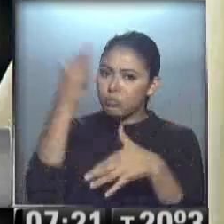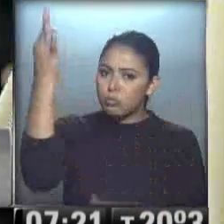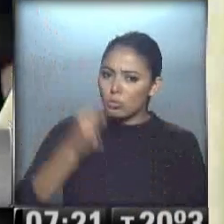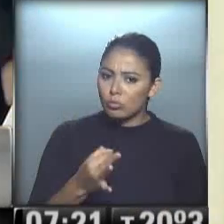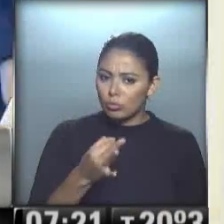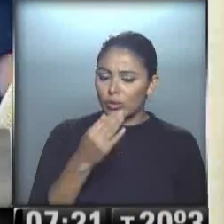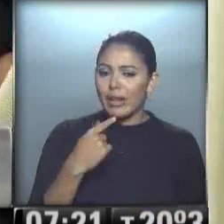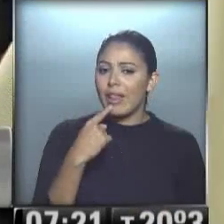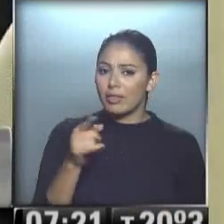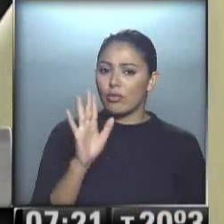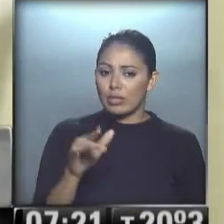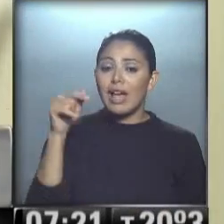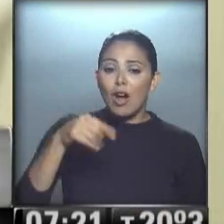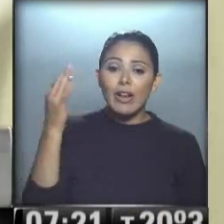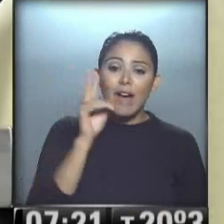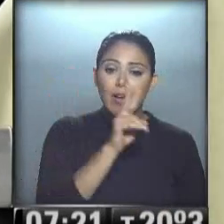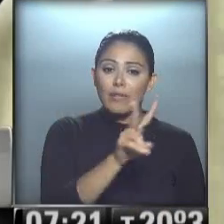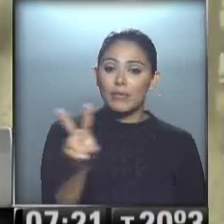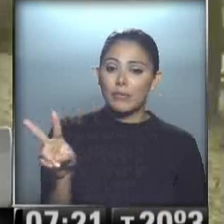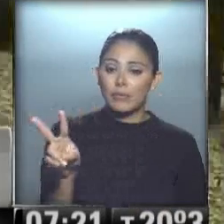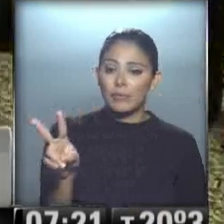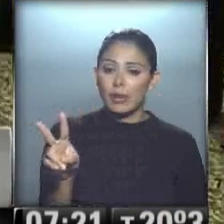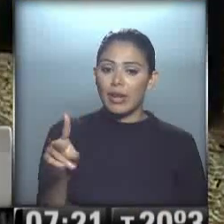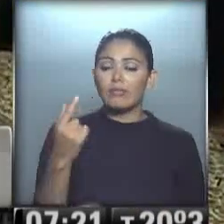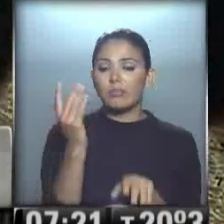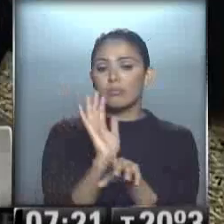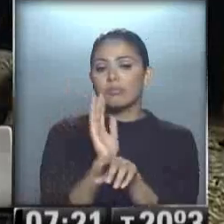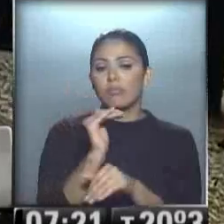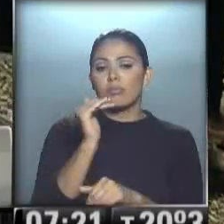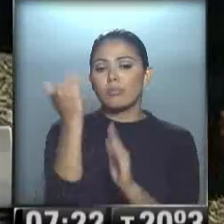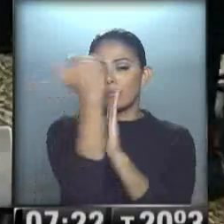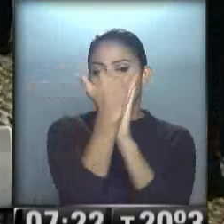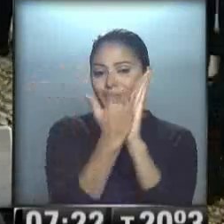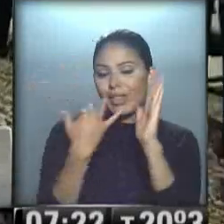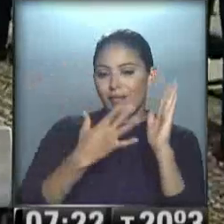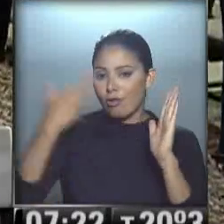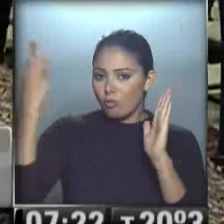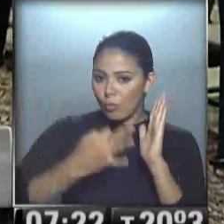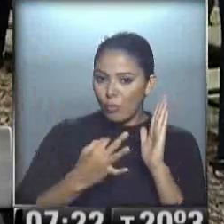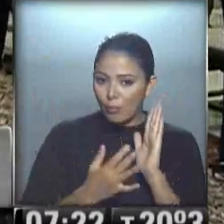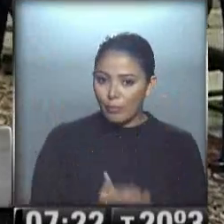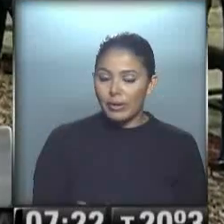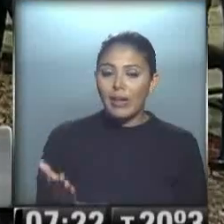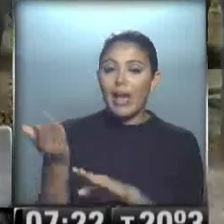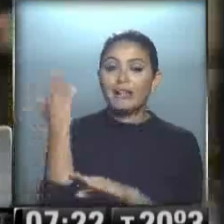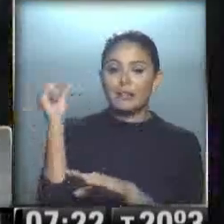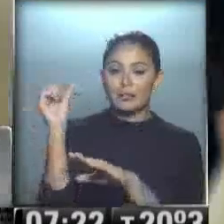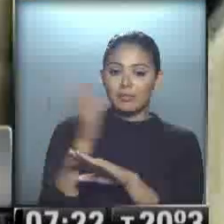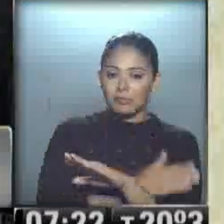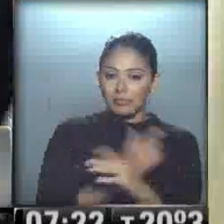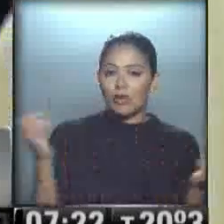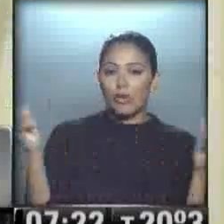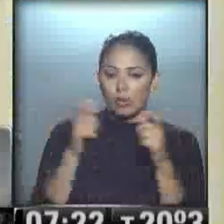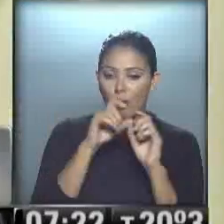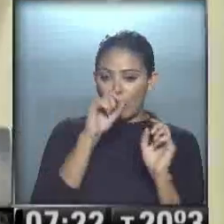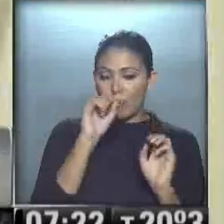lugar de de reunión ahora es lo que estamos viendo Es parte del protocolo luego de la reunión decíamos a el saludo a la comitiva que